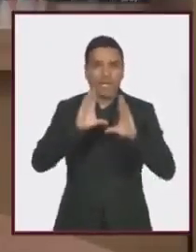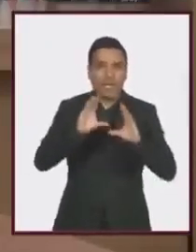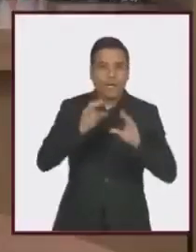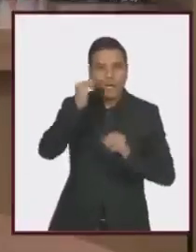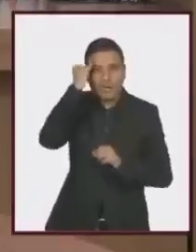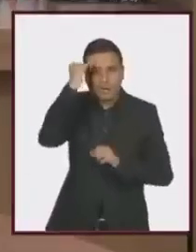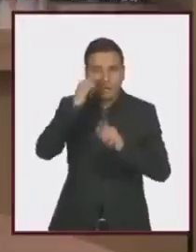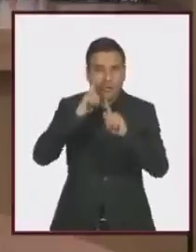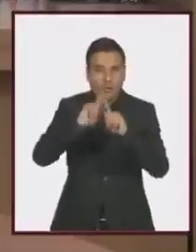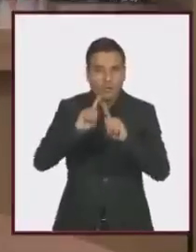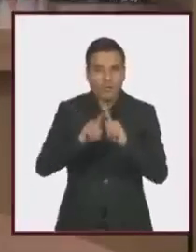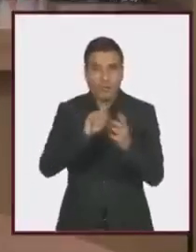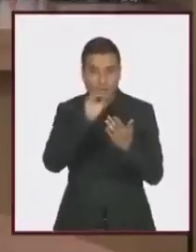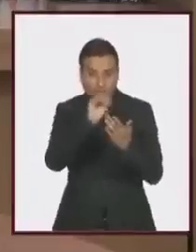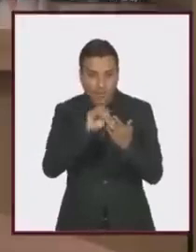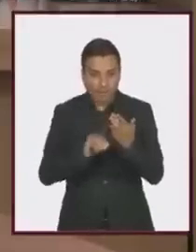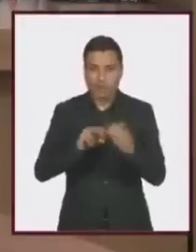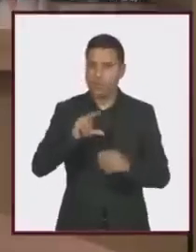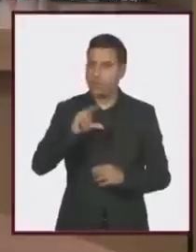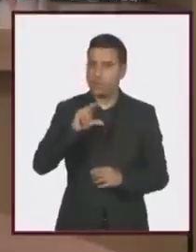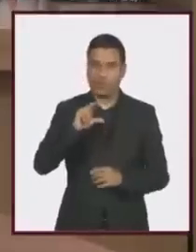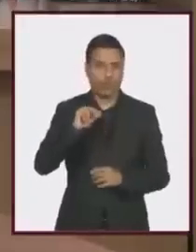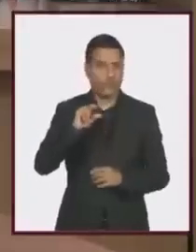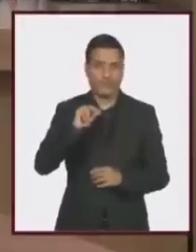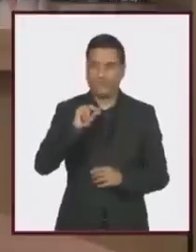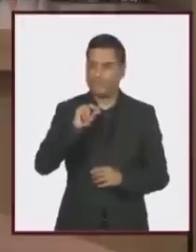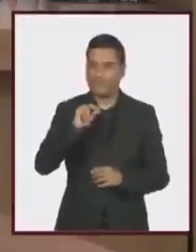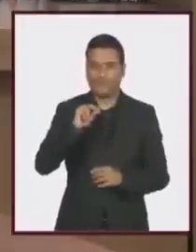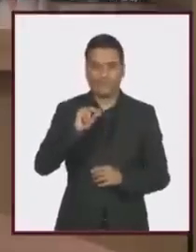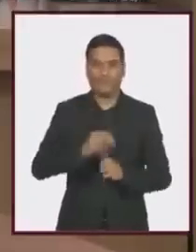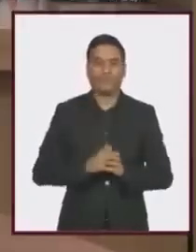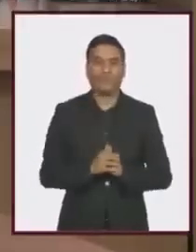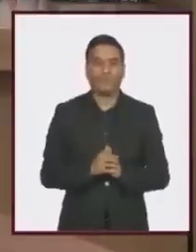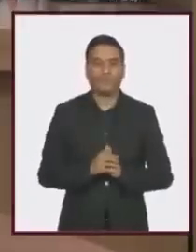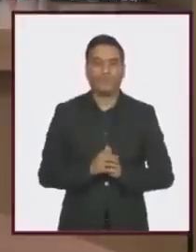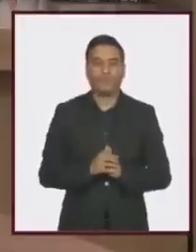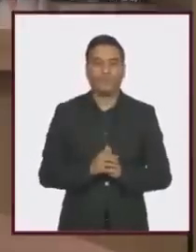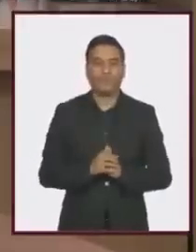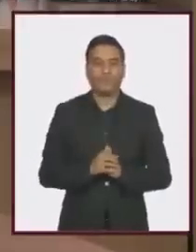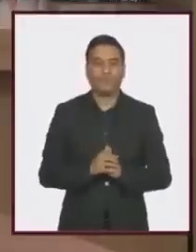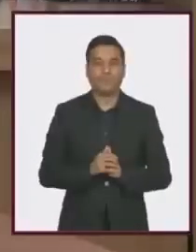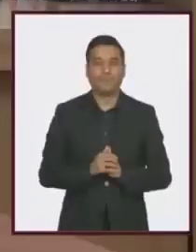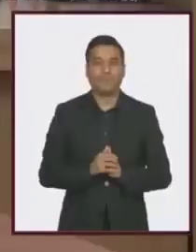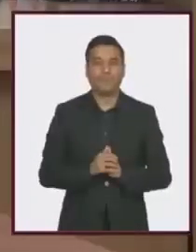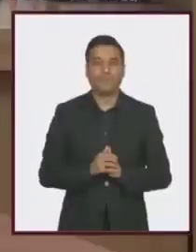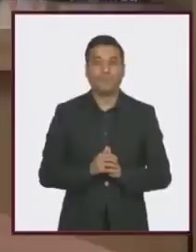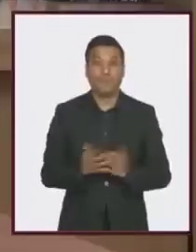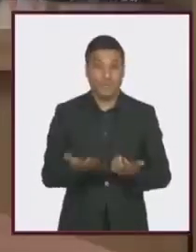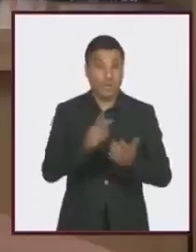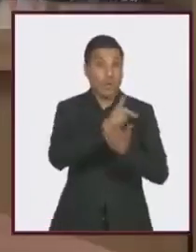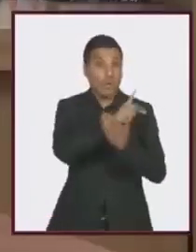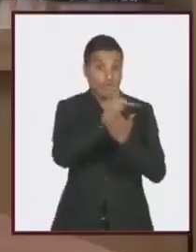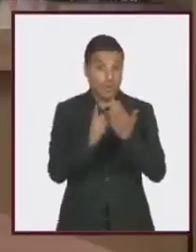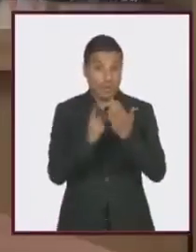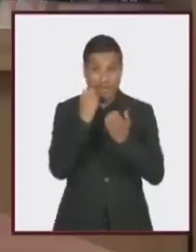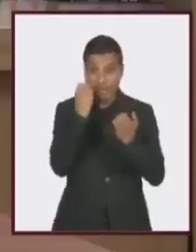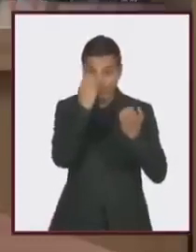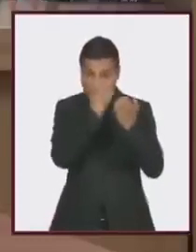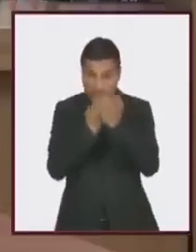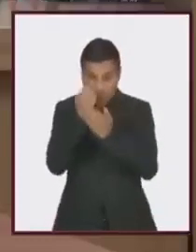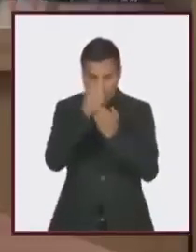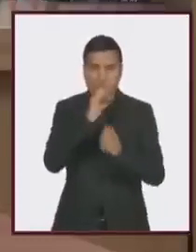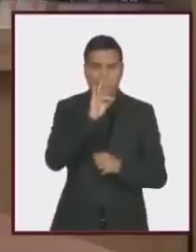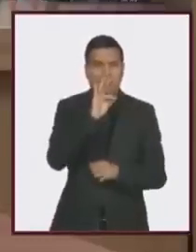temporalidad que establecemos para el programa analítico, sí podemos plantear algunos niveles